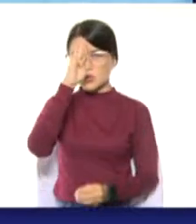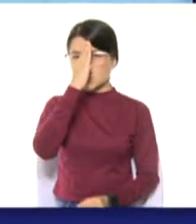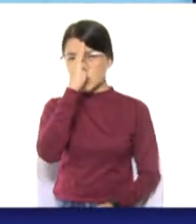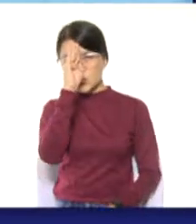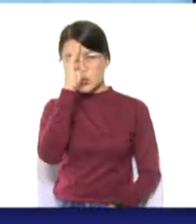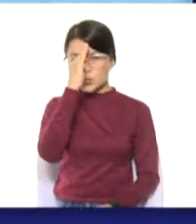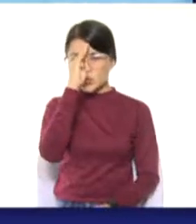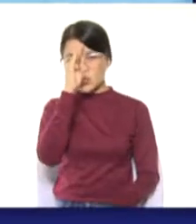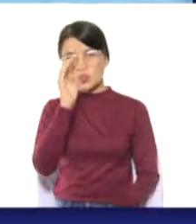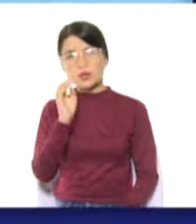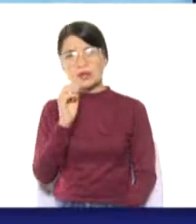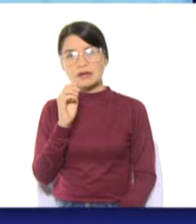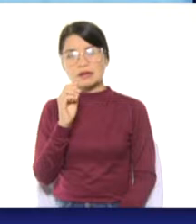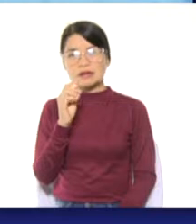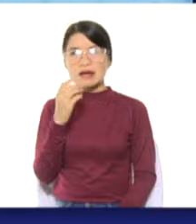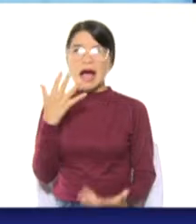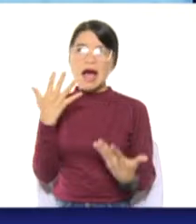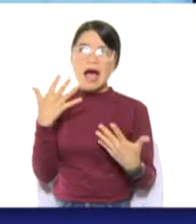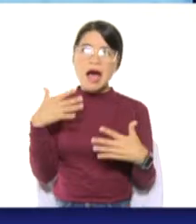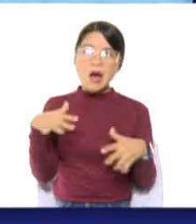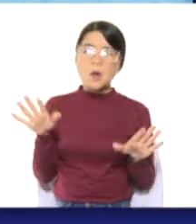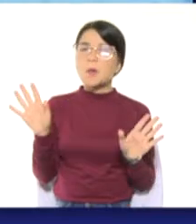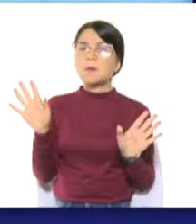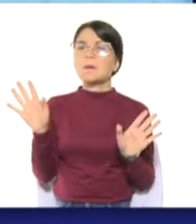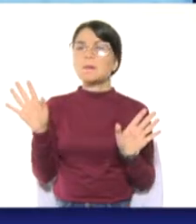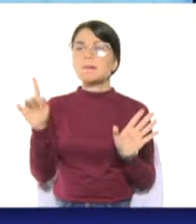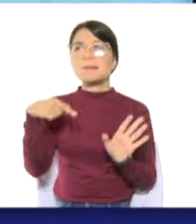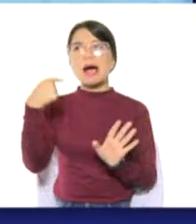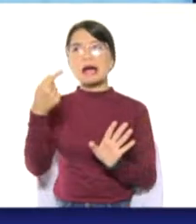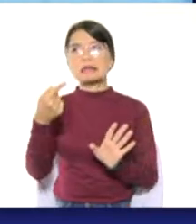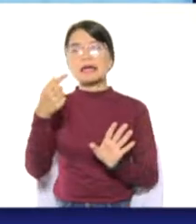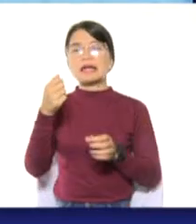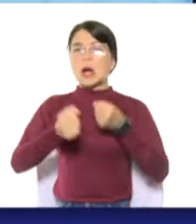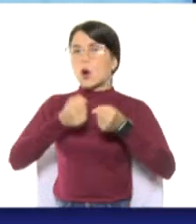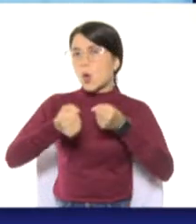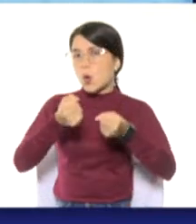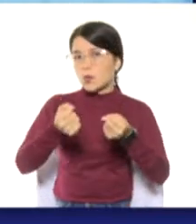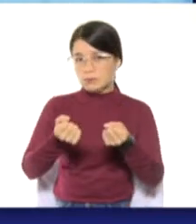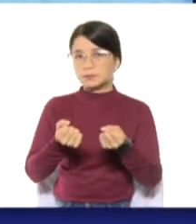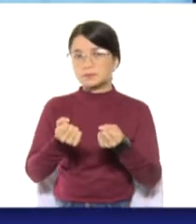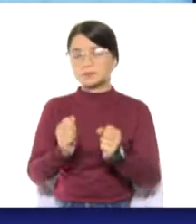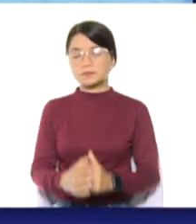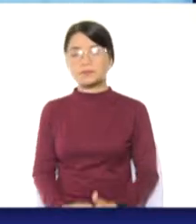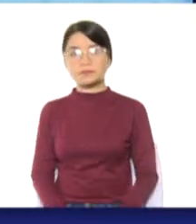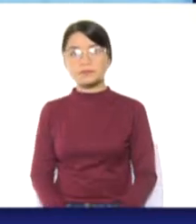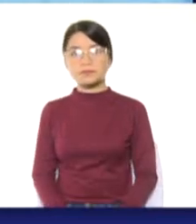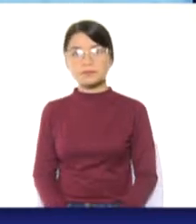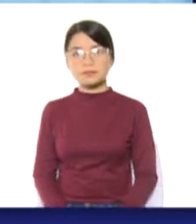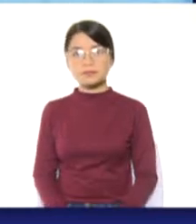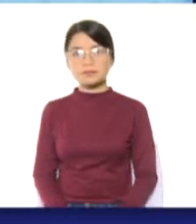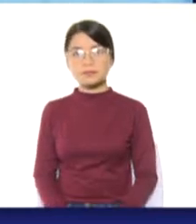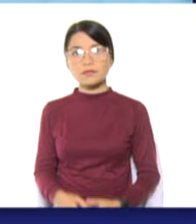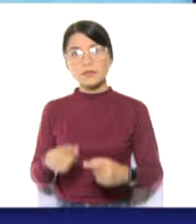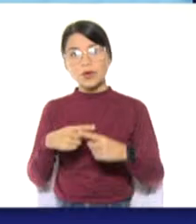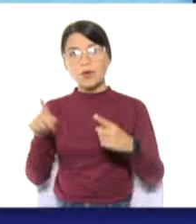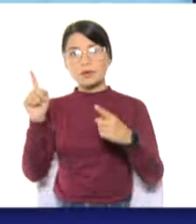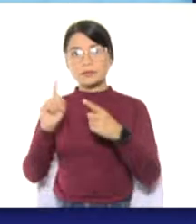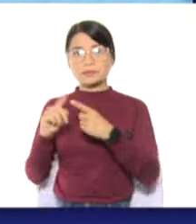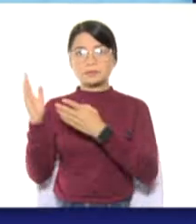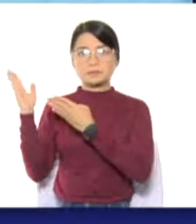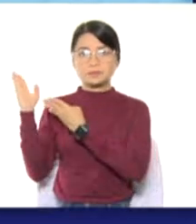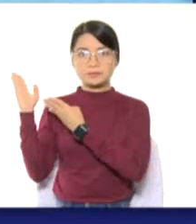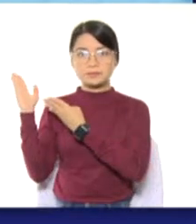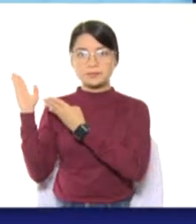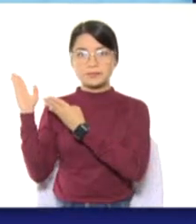desiderativas te hablan más de lo que es el deseo de la persona que la dice, del anhelo o de la esperanza